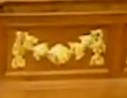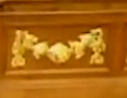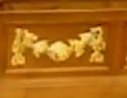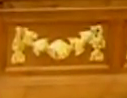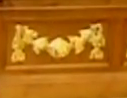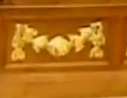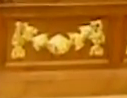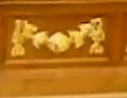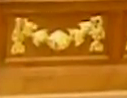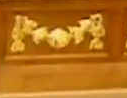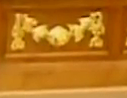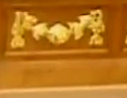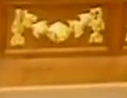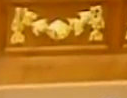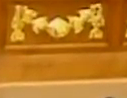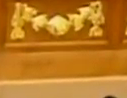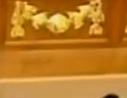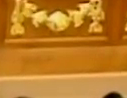sí también.